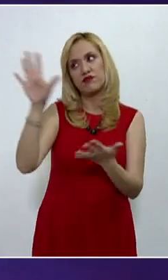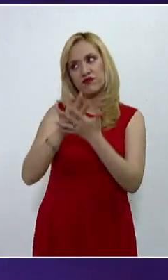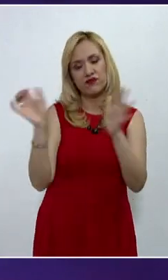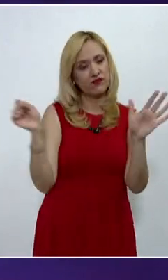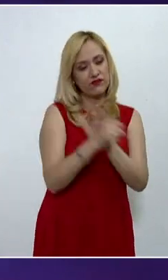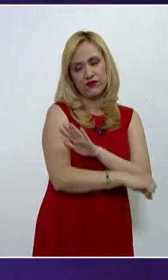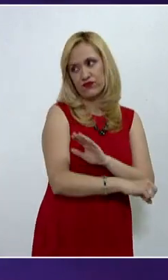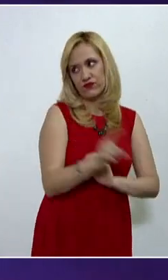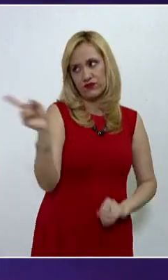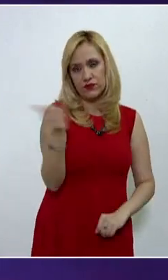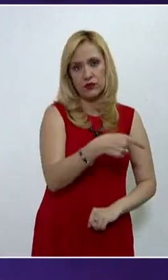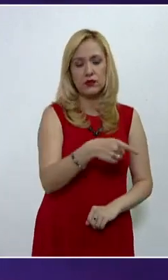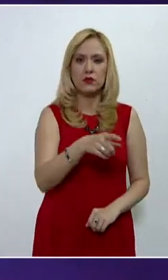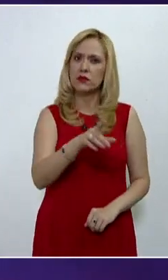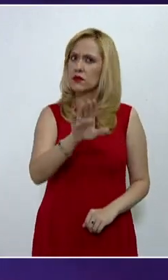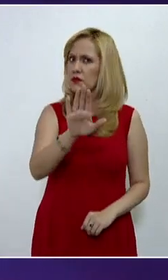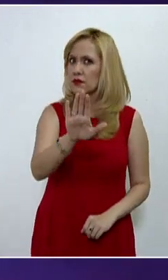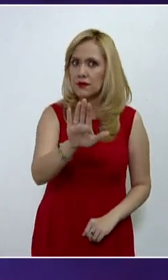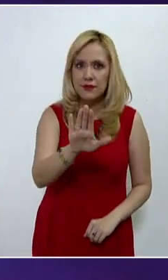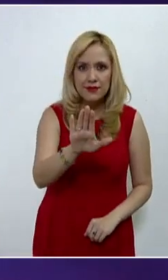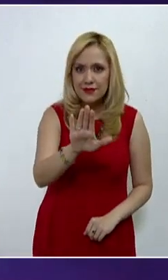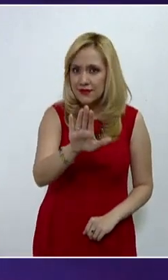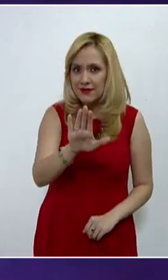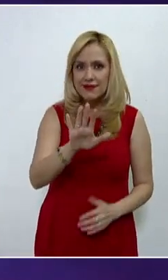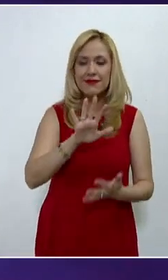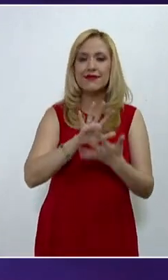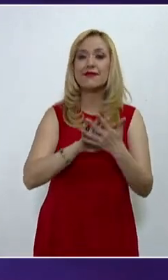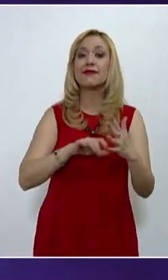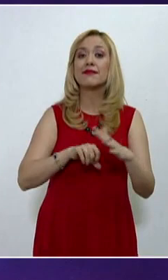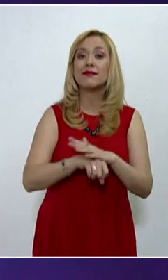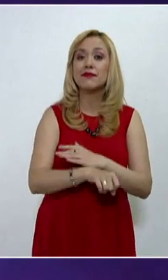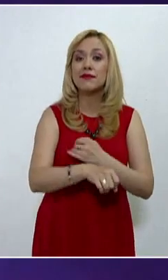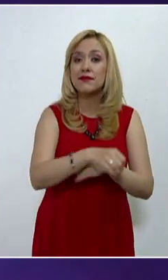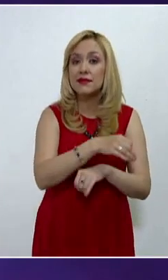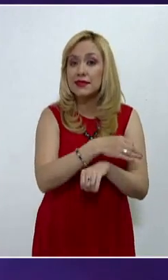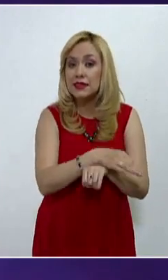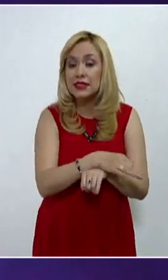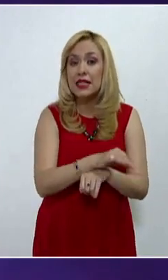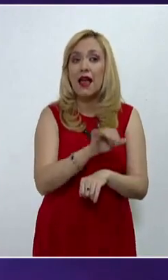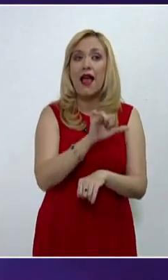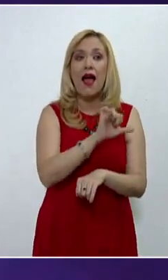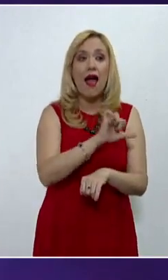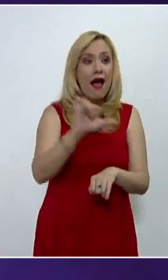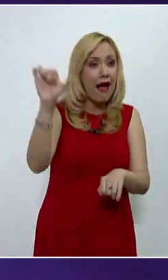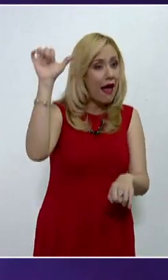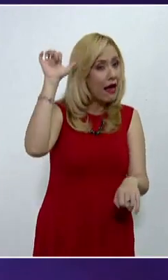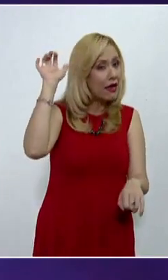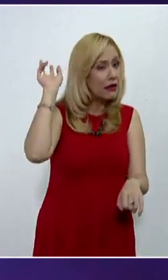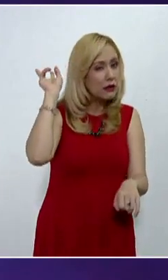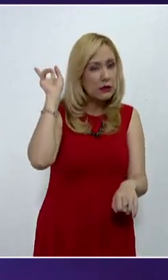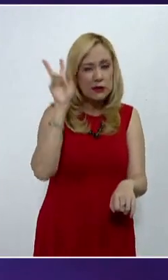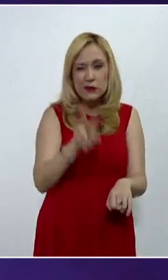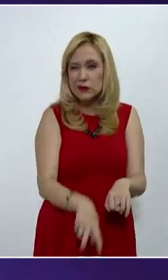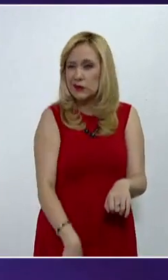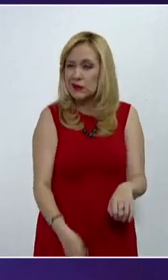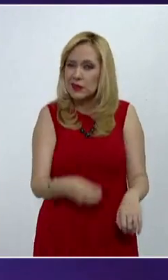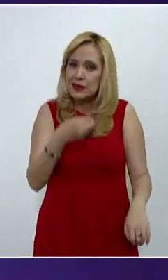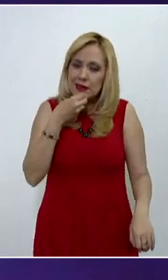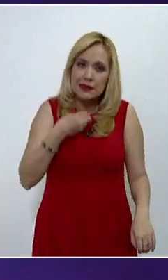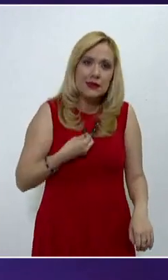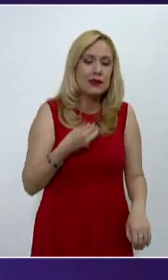que la idea central parecería que la prisión preventiva es la excepción y no la regla. Sin embargo, en nuestro